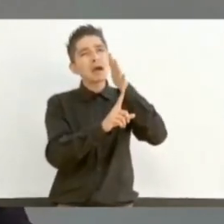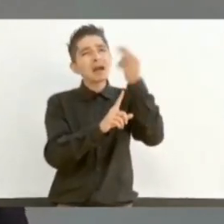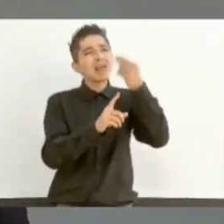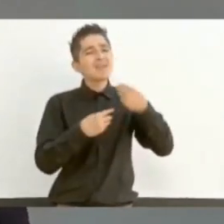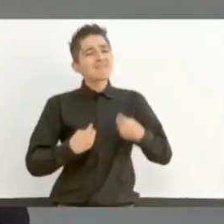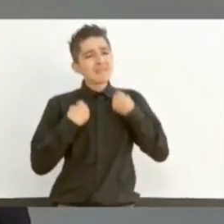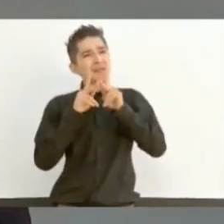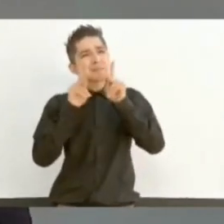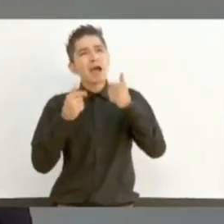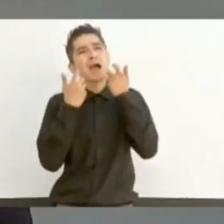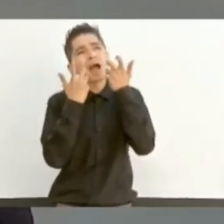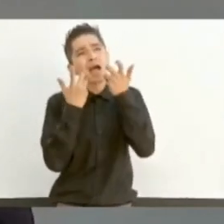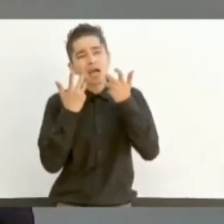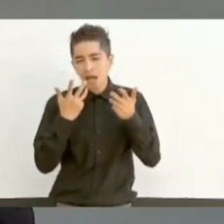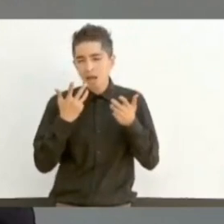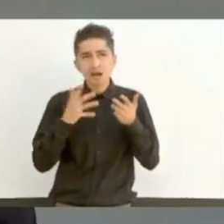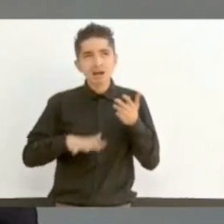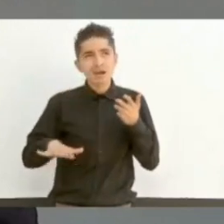Y hemos